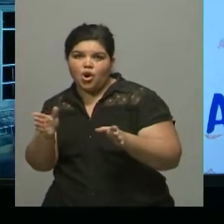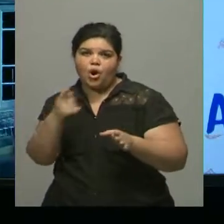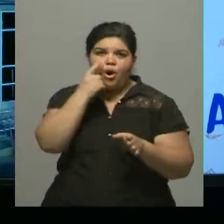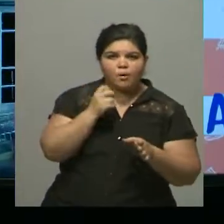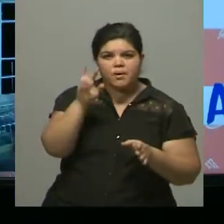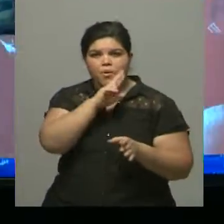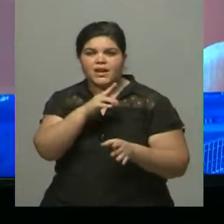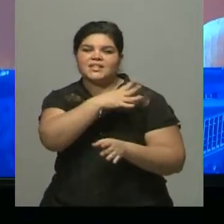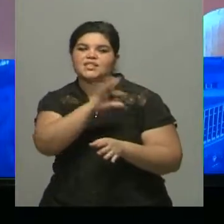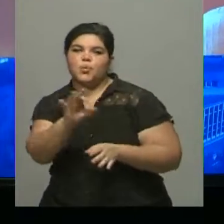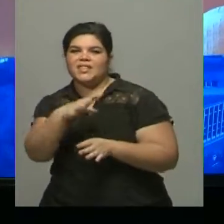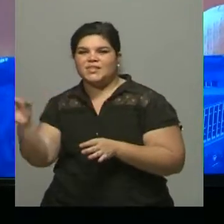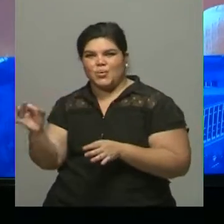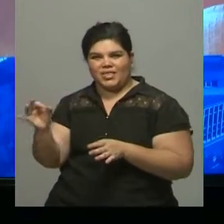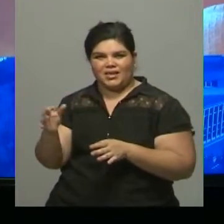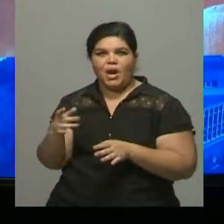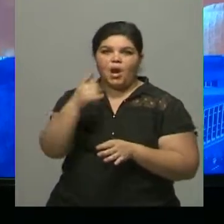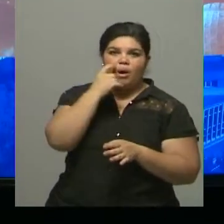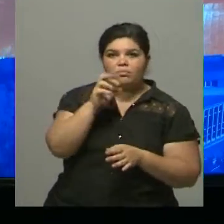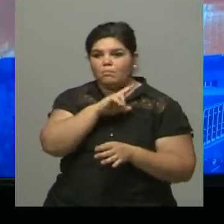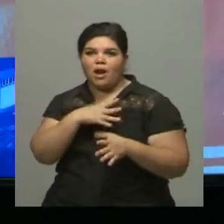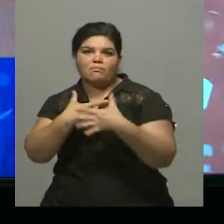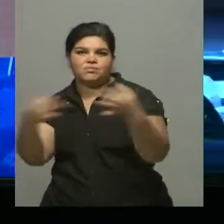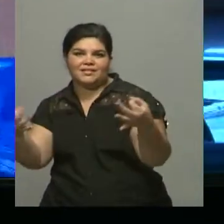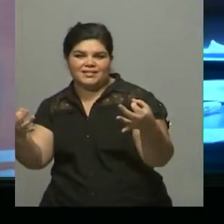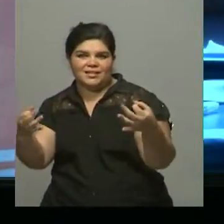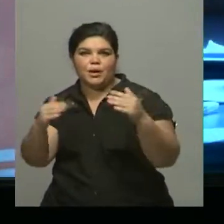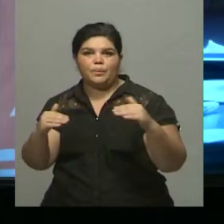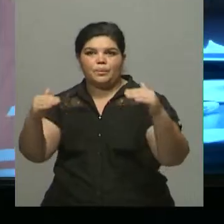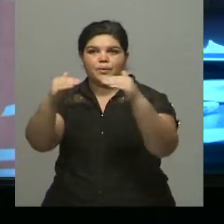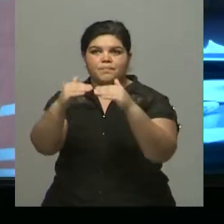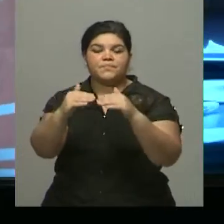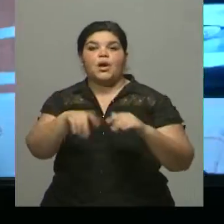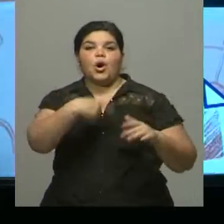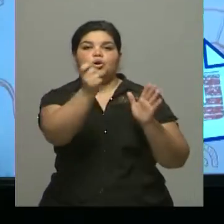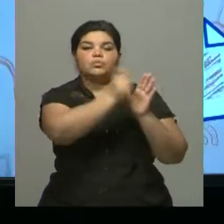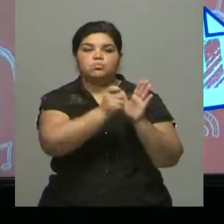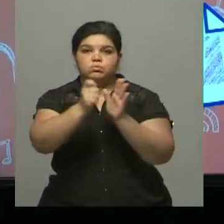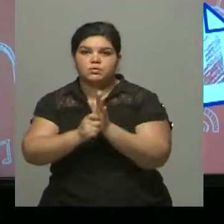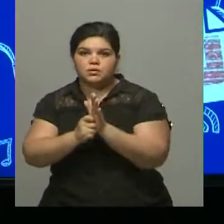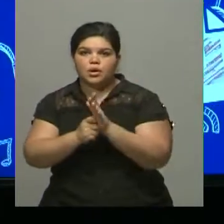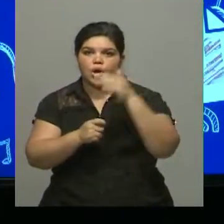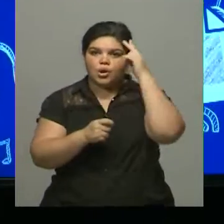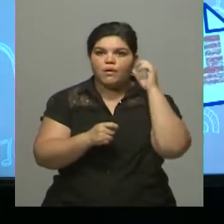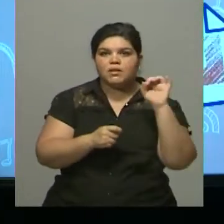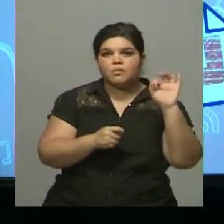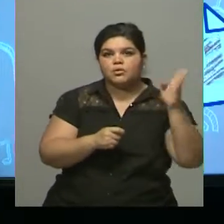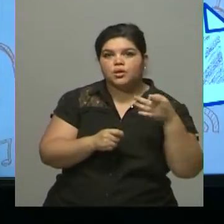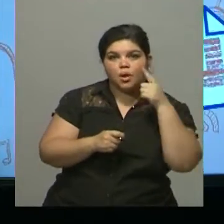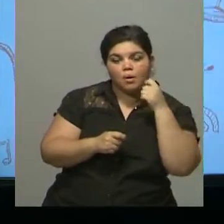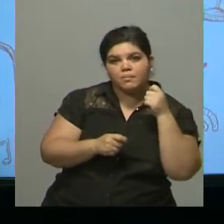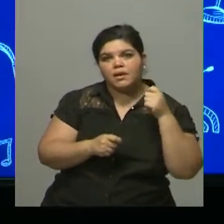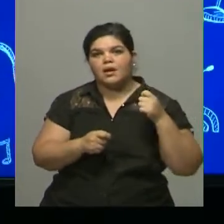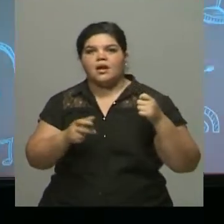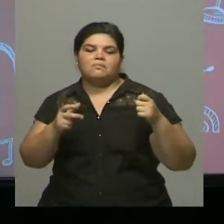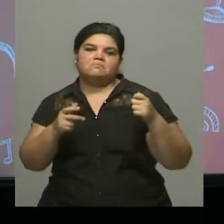y 50%. Cuando ya es el momento de la registración laboral, 90% son varones y 10% son mujeres en nuestros programas. El